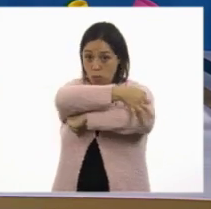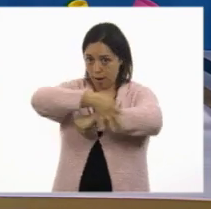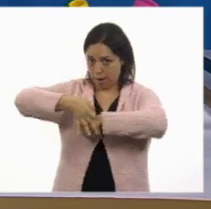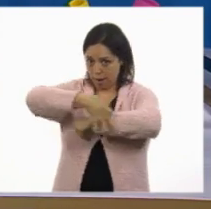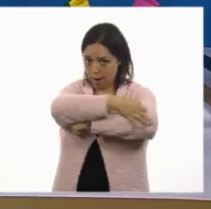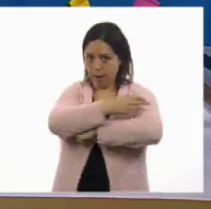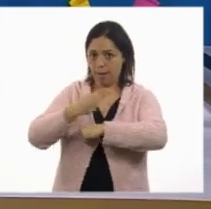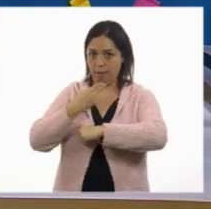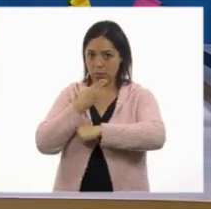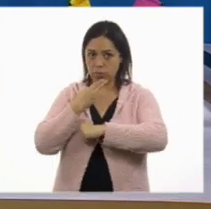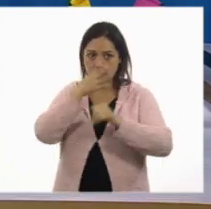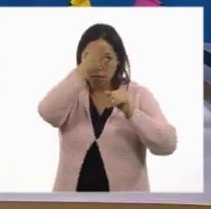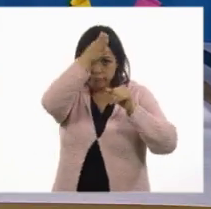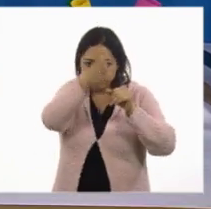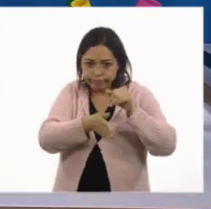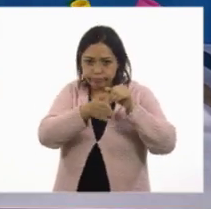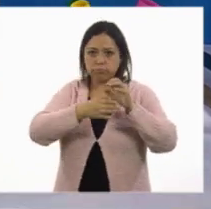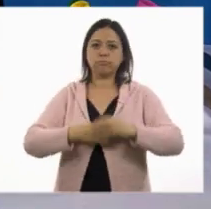qué.